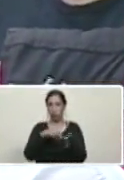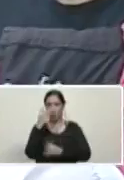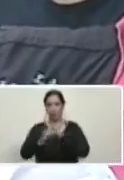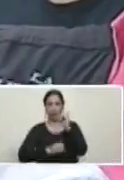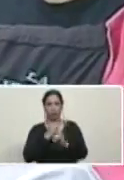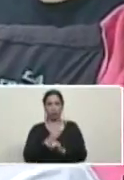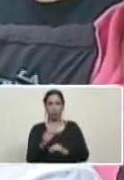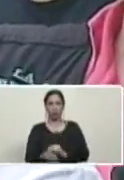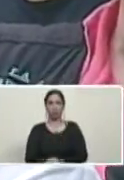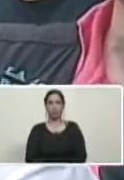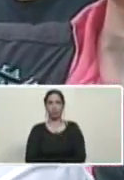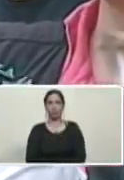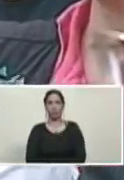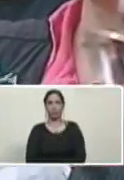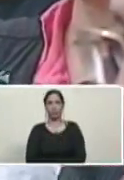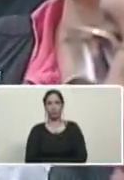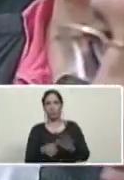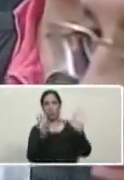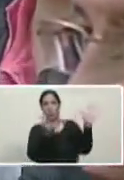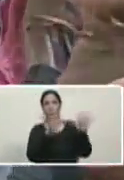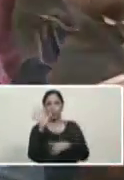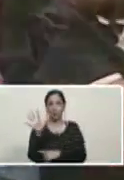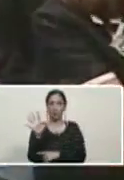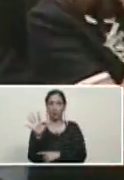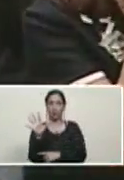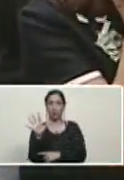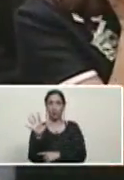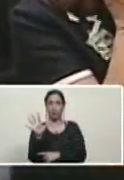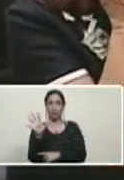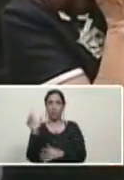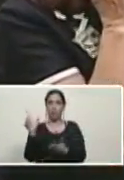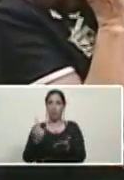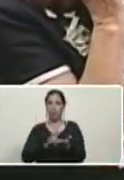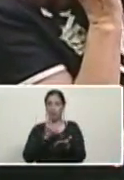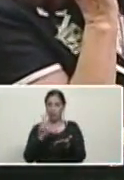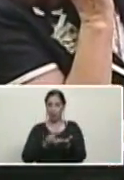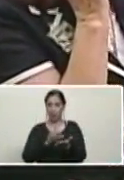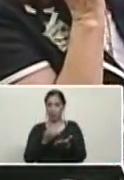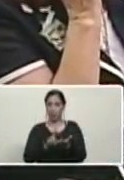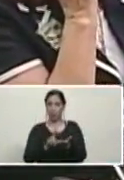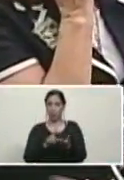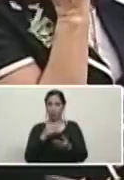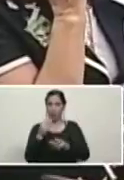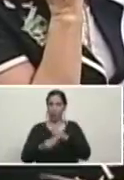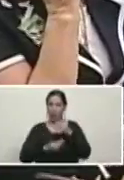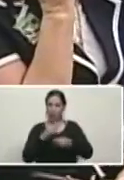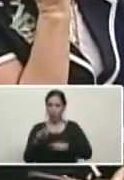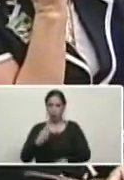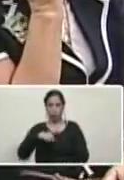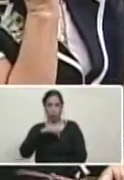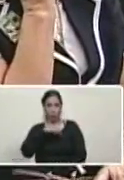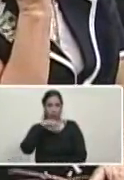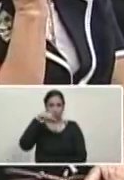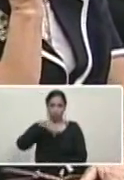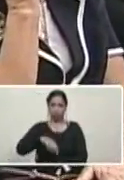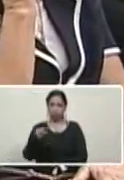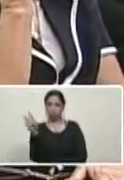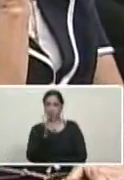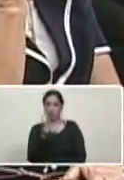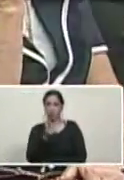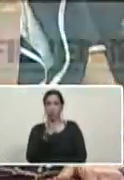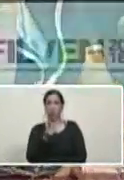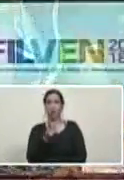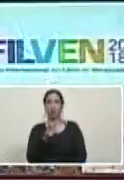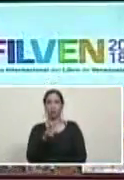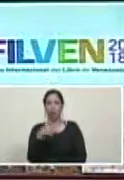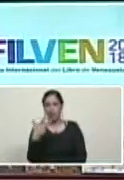internacionales. 95 libros de ellos editados en nuestro país y 35